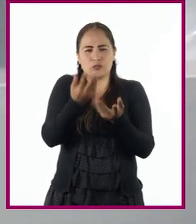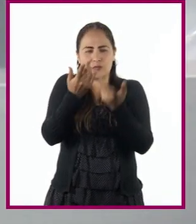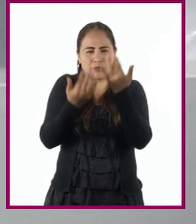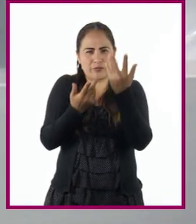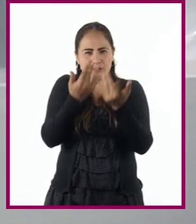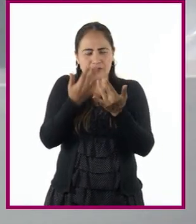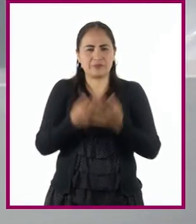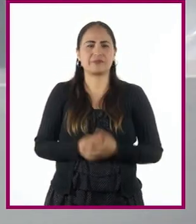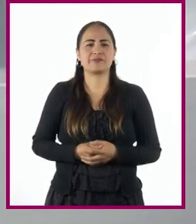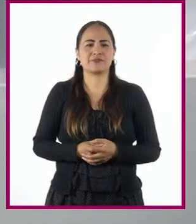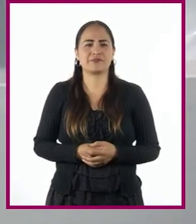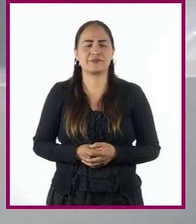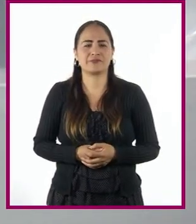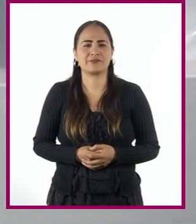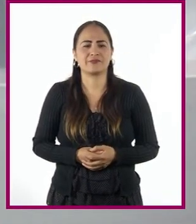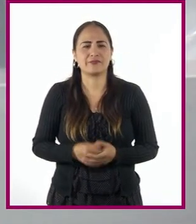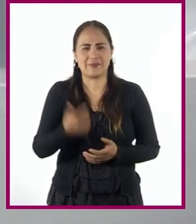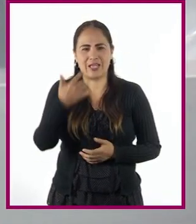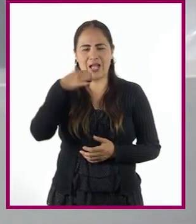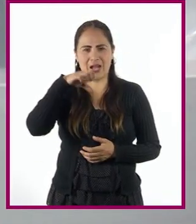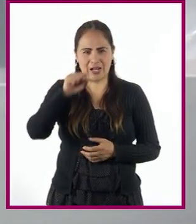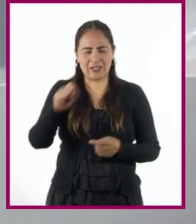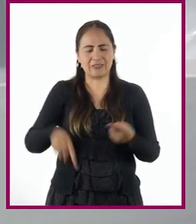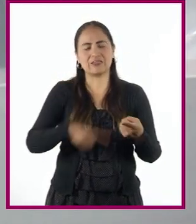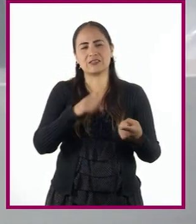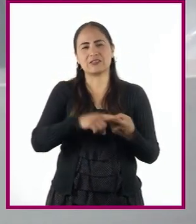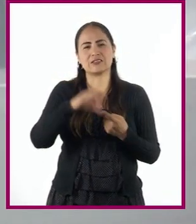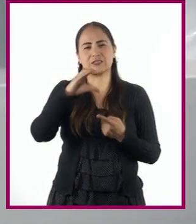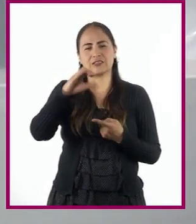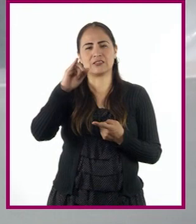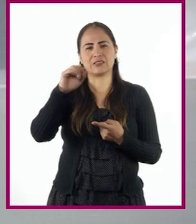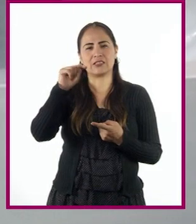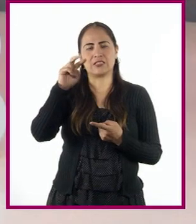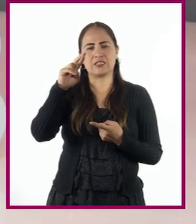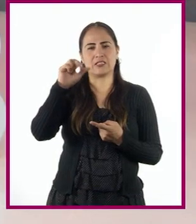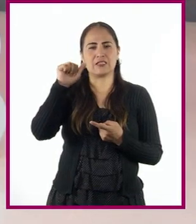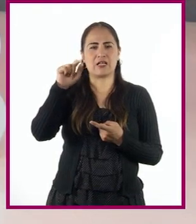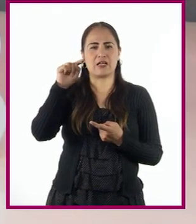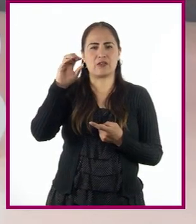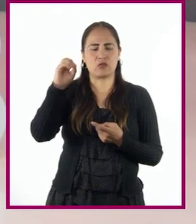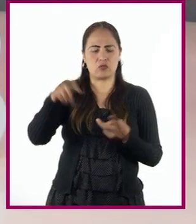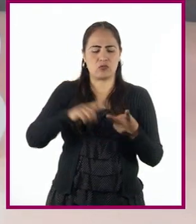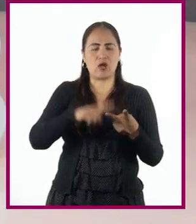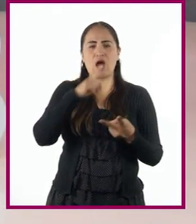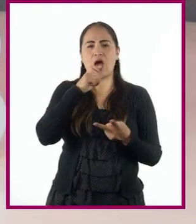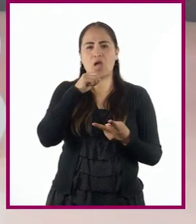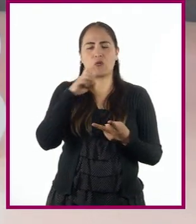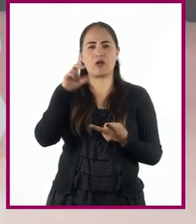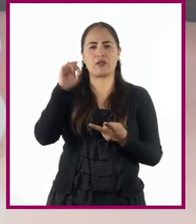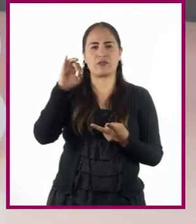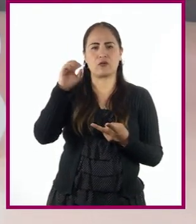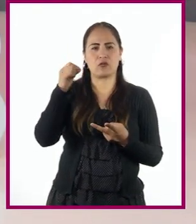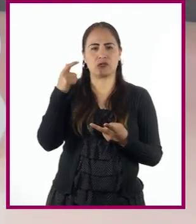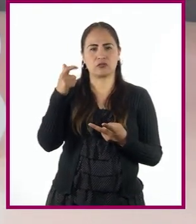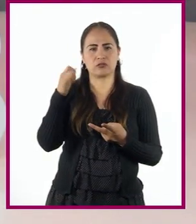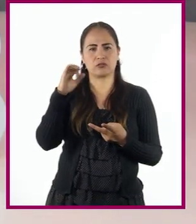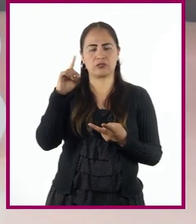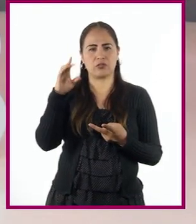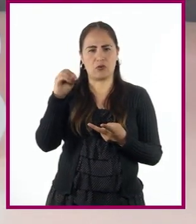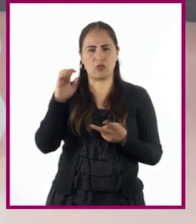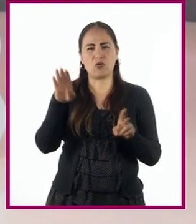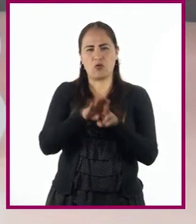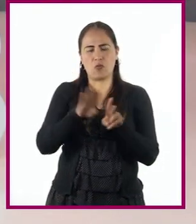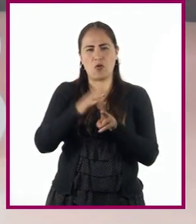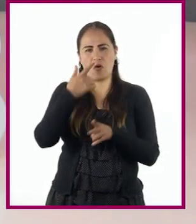anteriormente, dando como productos citrato de sodio monobásico, agua y dióxido de carbono, que es el que se libera en forma de